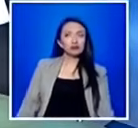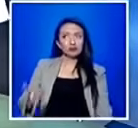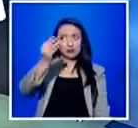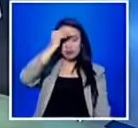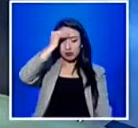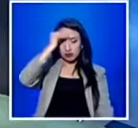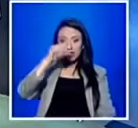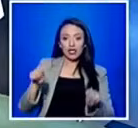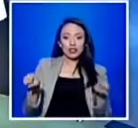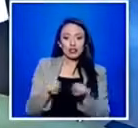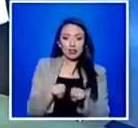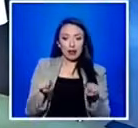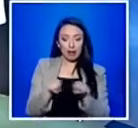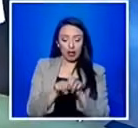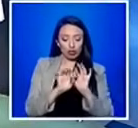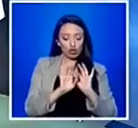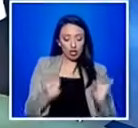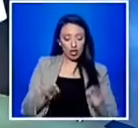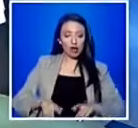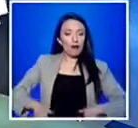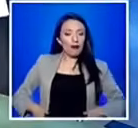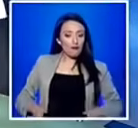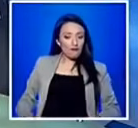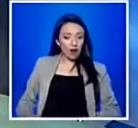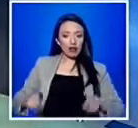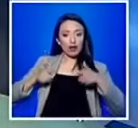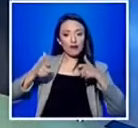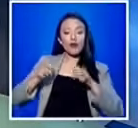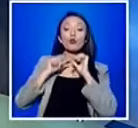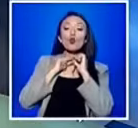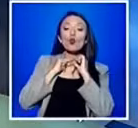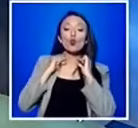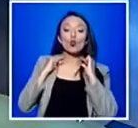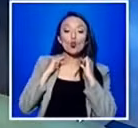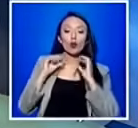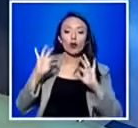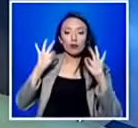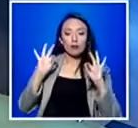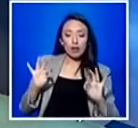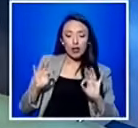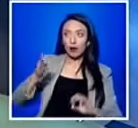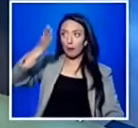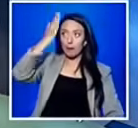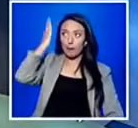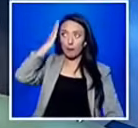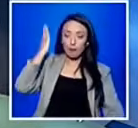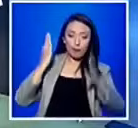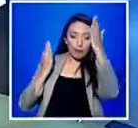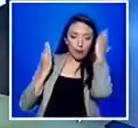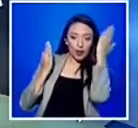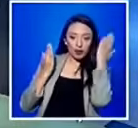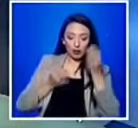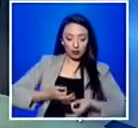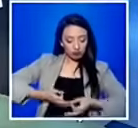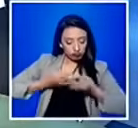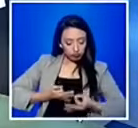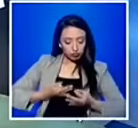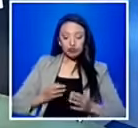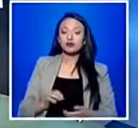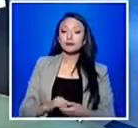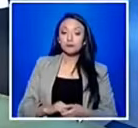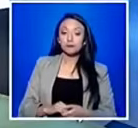zapatos lustrados, falda bien puesta, corbatita también bien puesta, bien peinada. indignado. Punto en blanco. Punto en blanco. Así